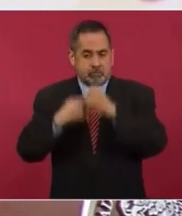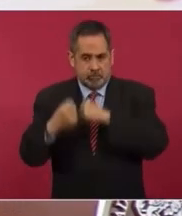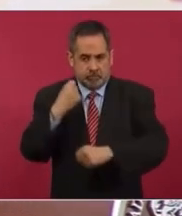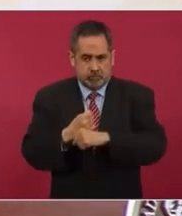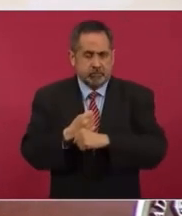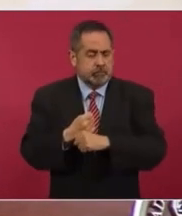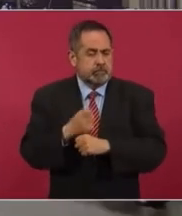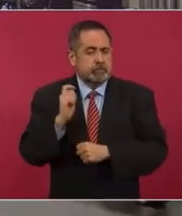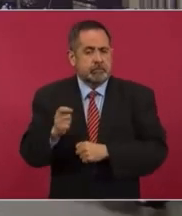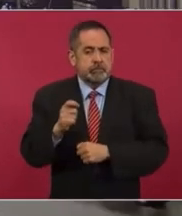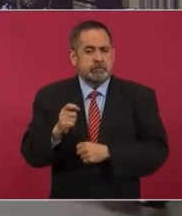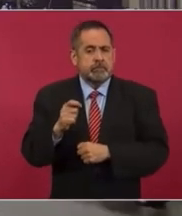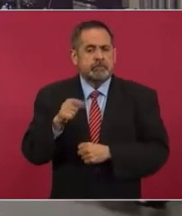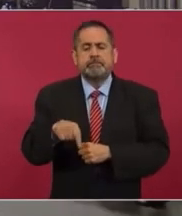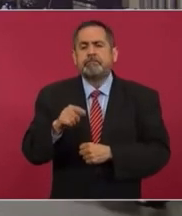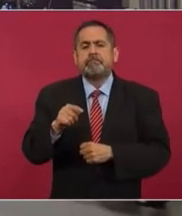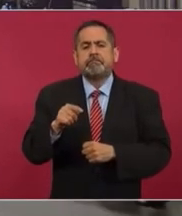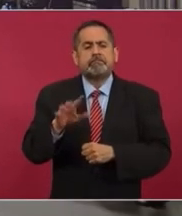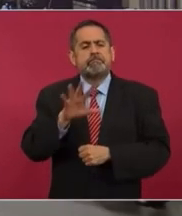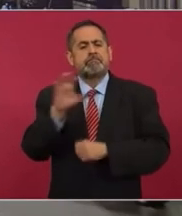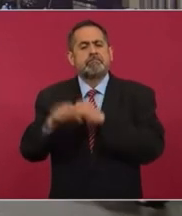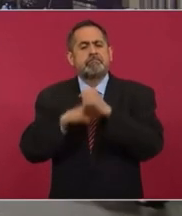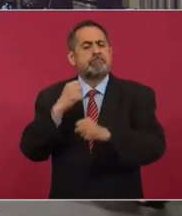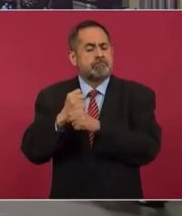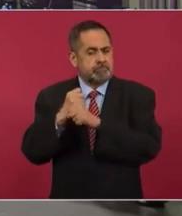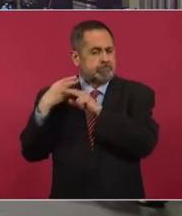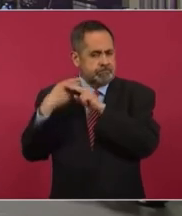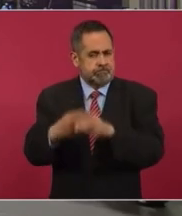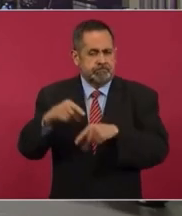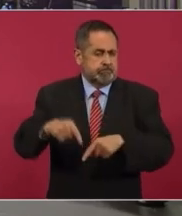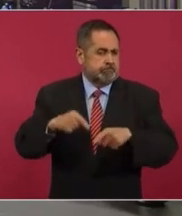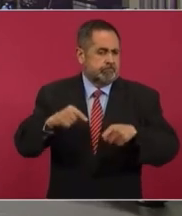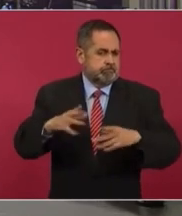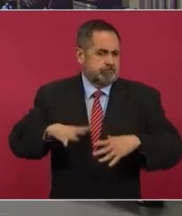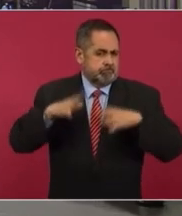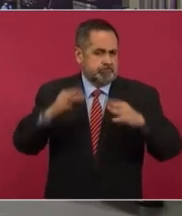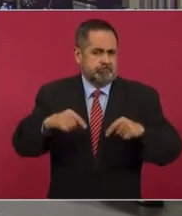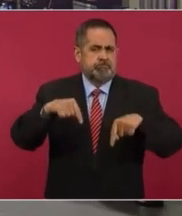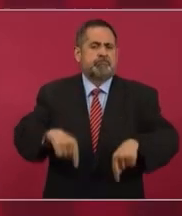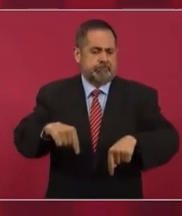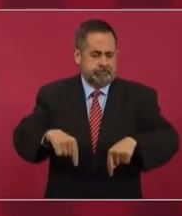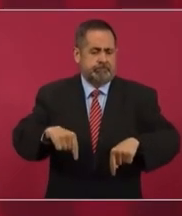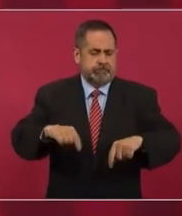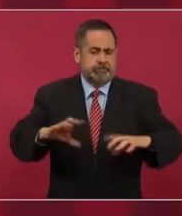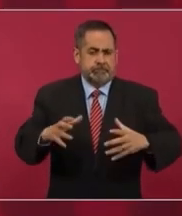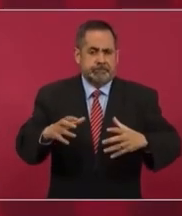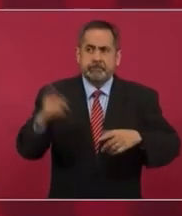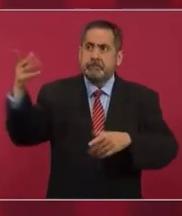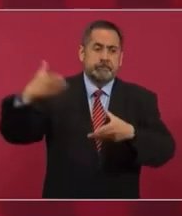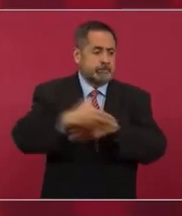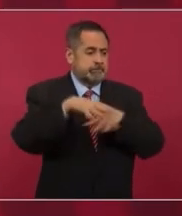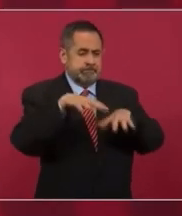se cumplieron los 500 años de la